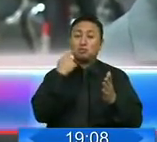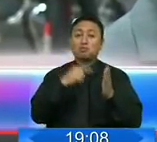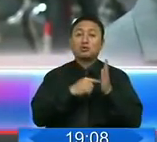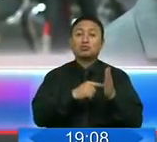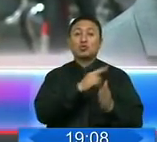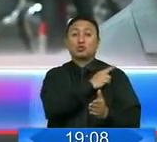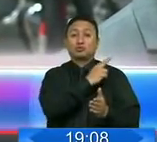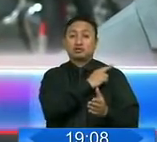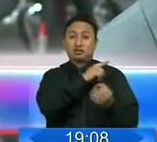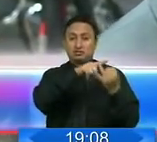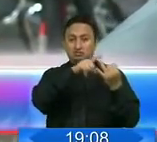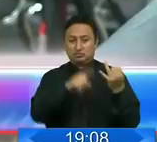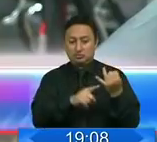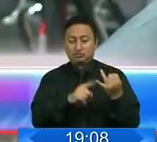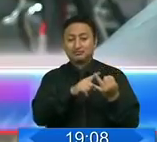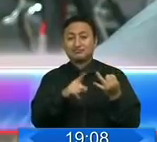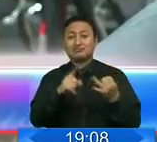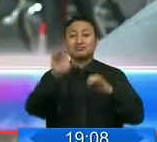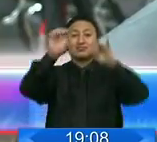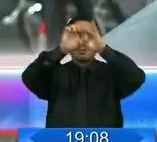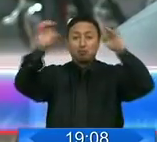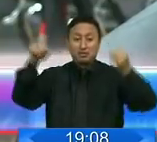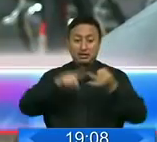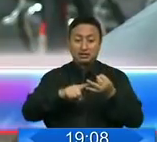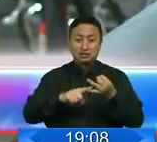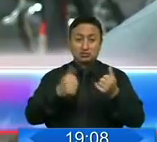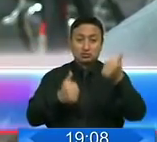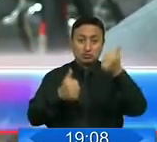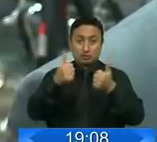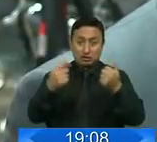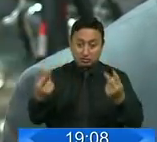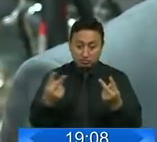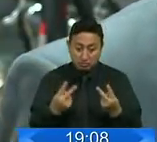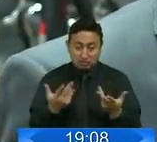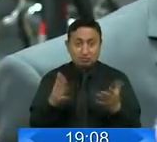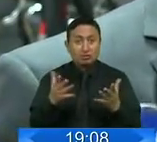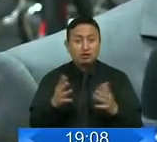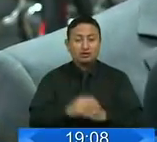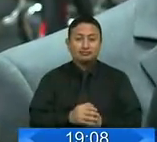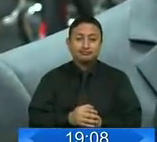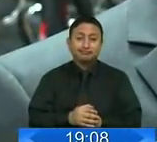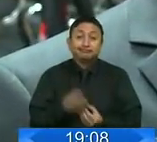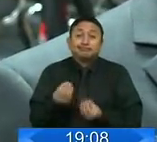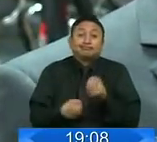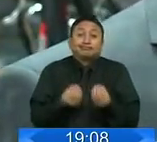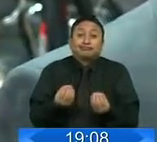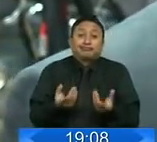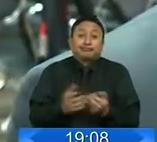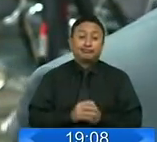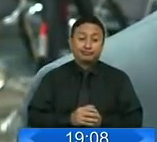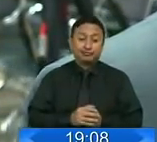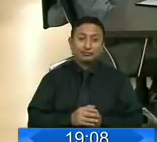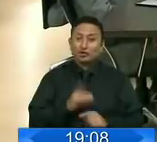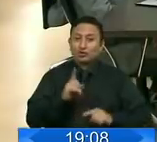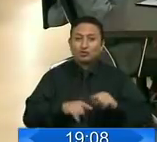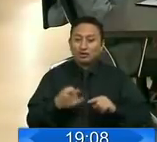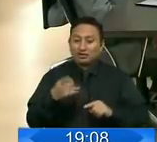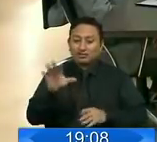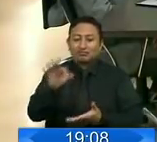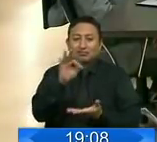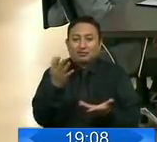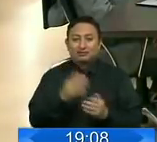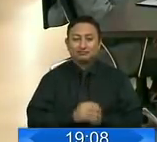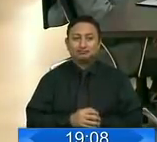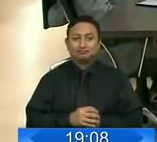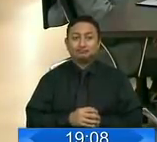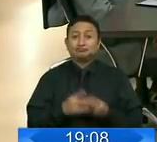universidades, sectores de las empresas, no han mandado los candidatos, entonces obviamente sin candidatos no podemos proceder. También queda pendiente el